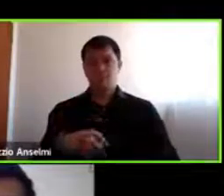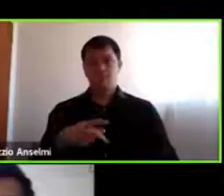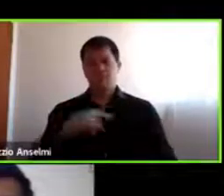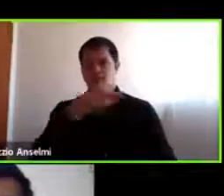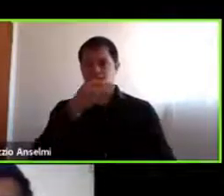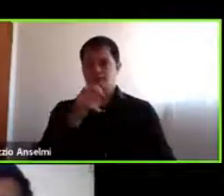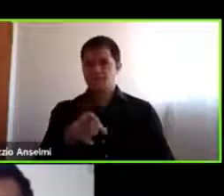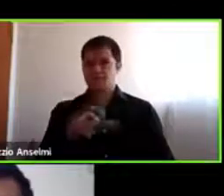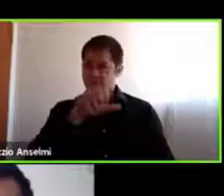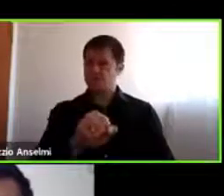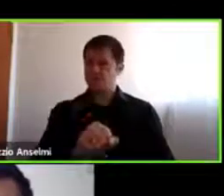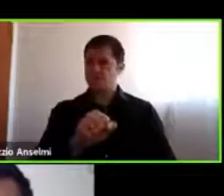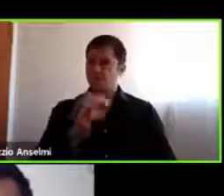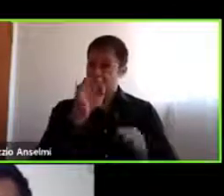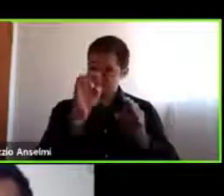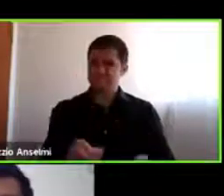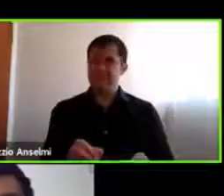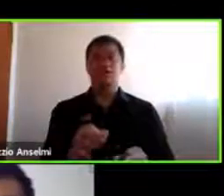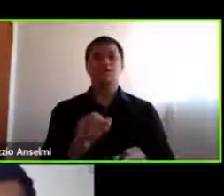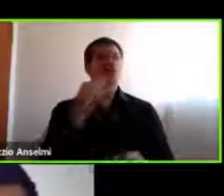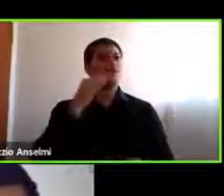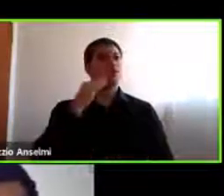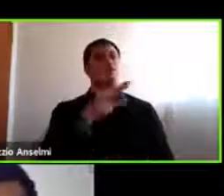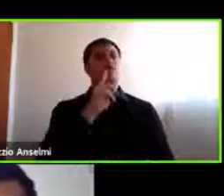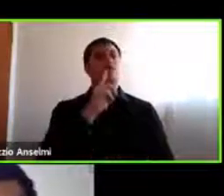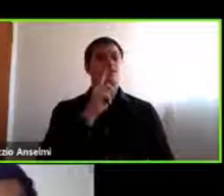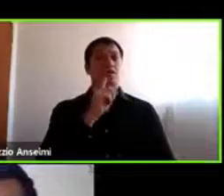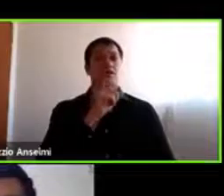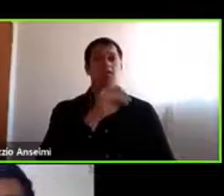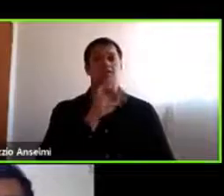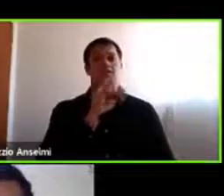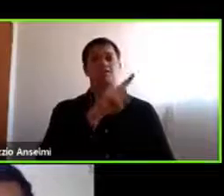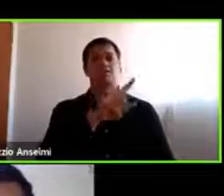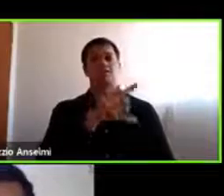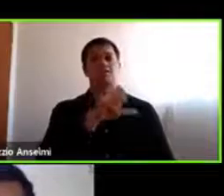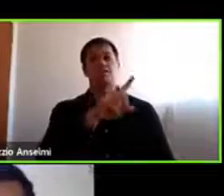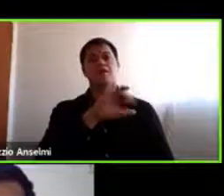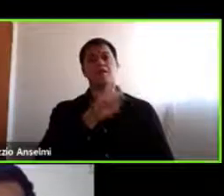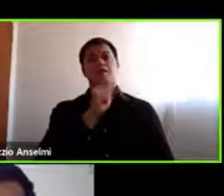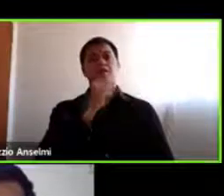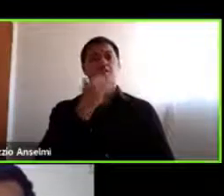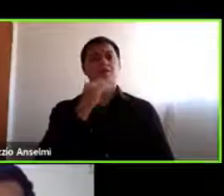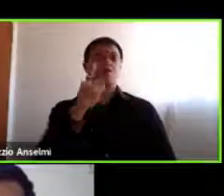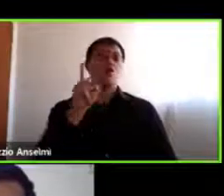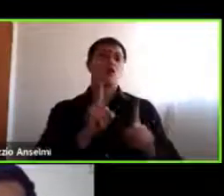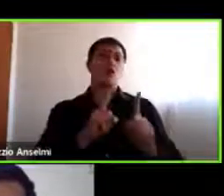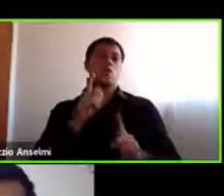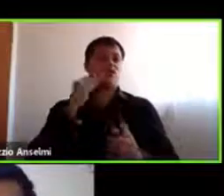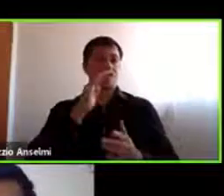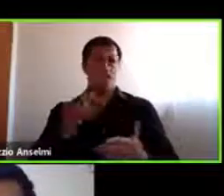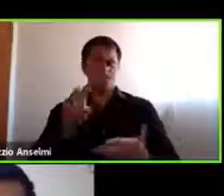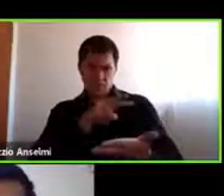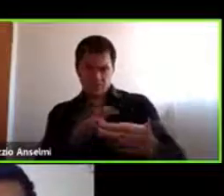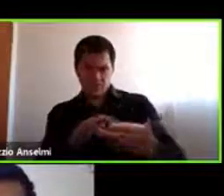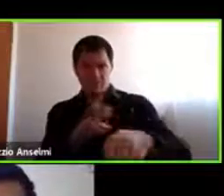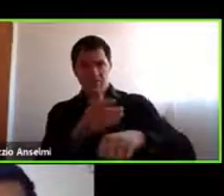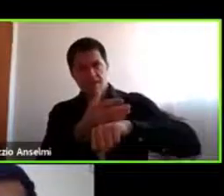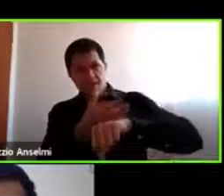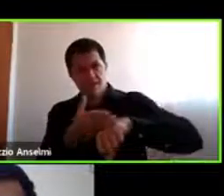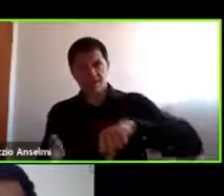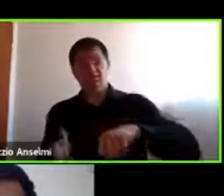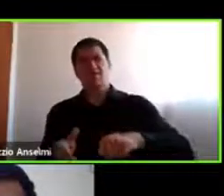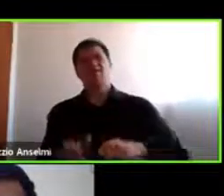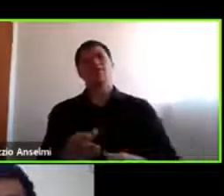efectividad del juego tanto con niños con dislexia como con niños con retraso lector ¿no? Eventualmente en el contexto internacional la evidencia es